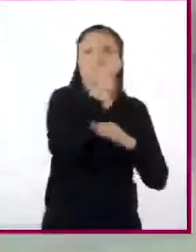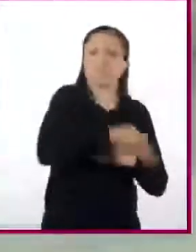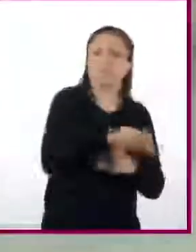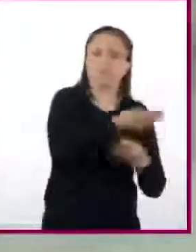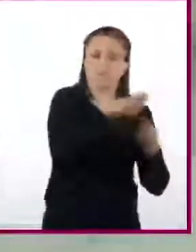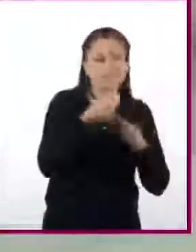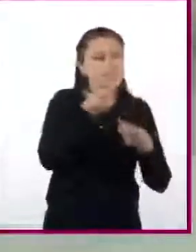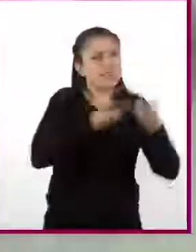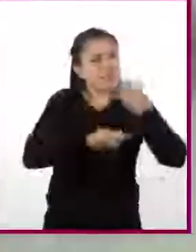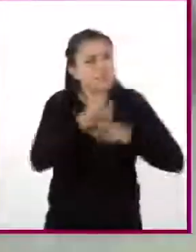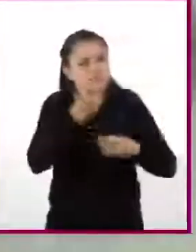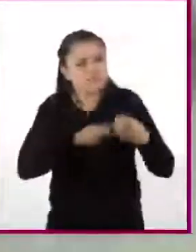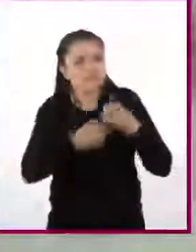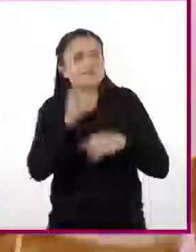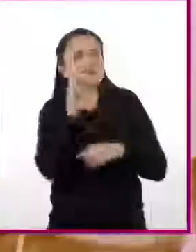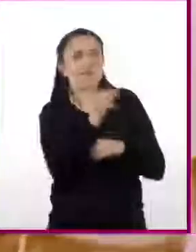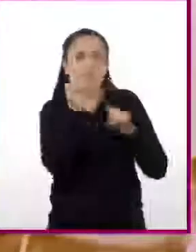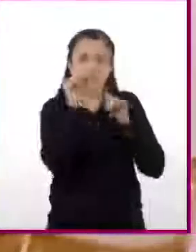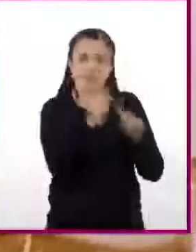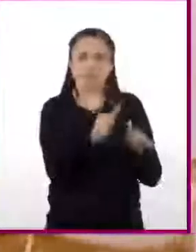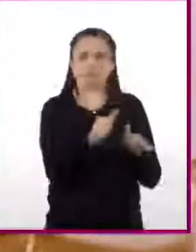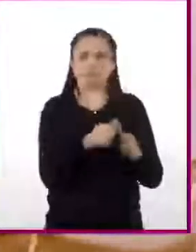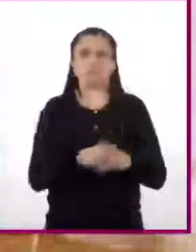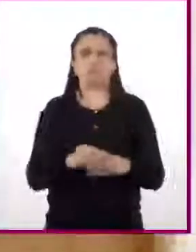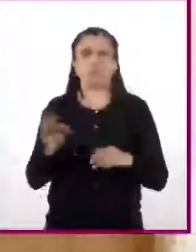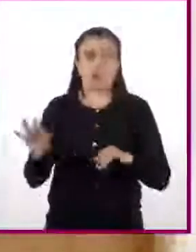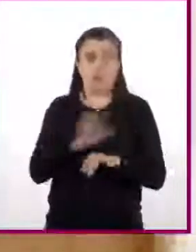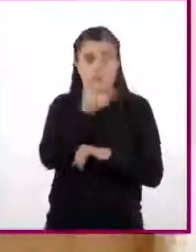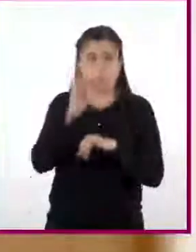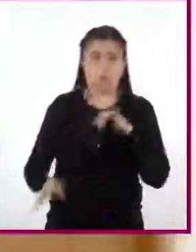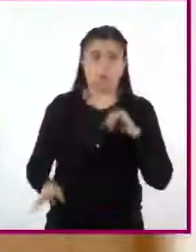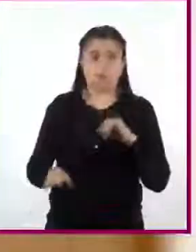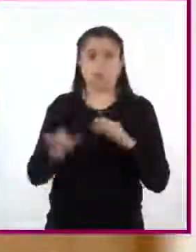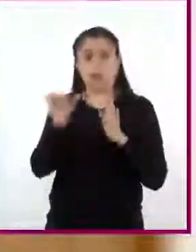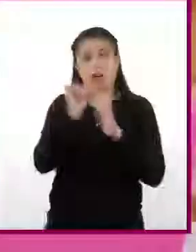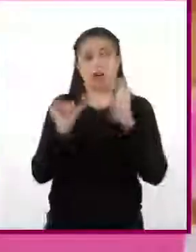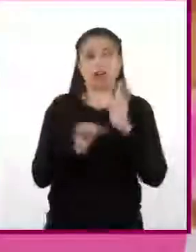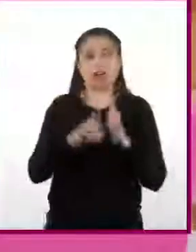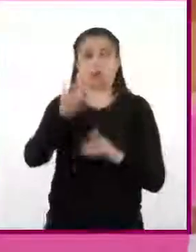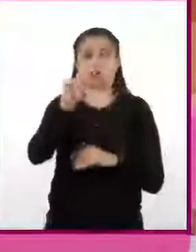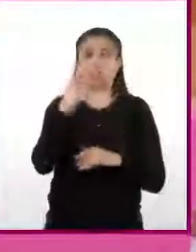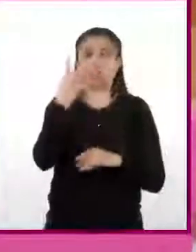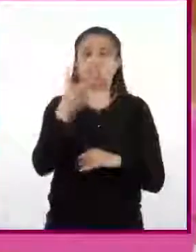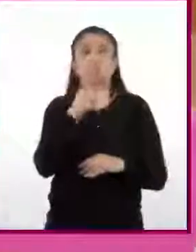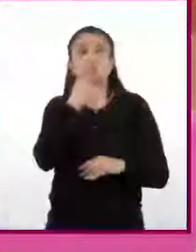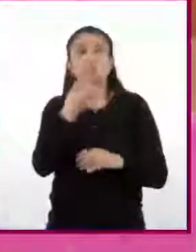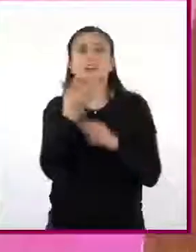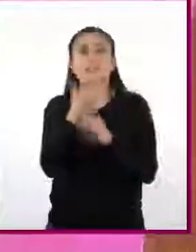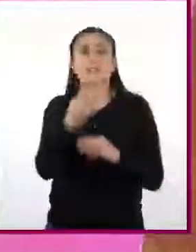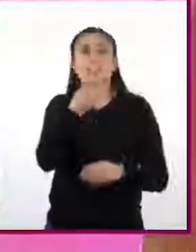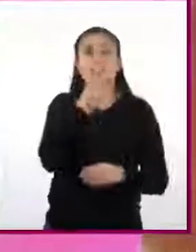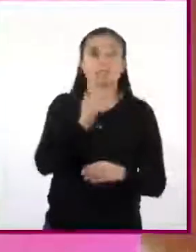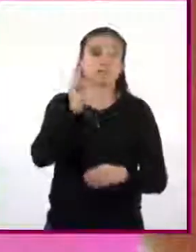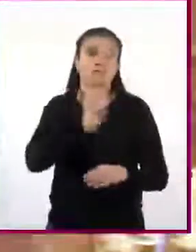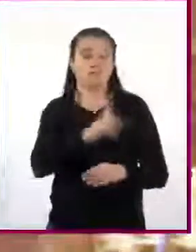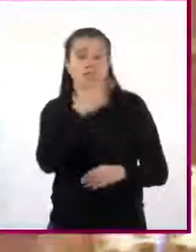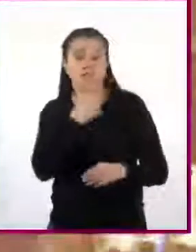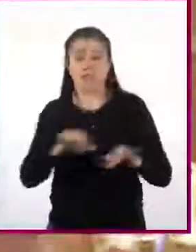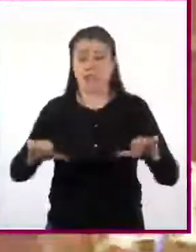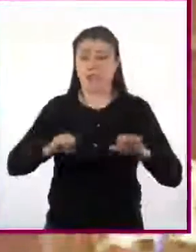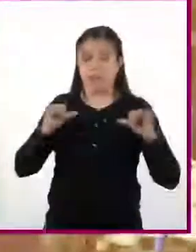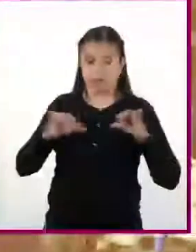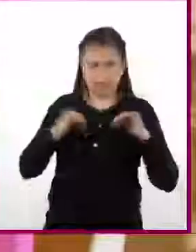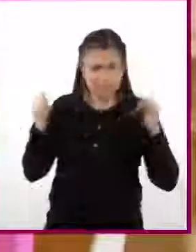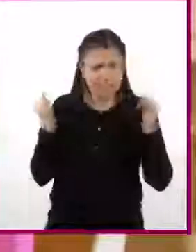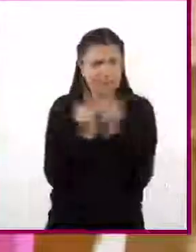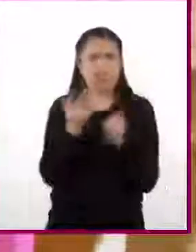diriman controversias que les afectan. Finalmente, el artículo 74 menciona que niñas, niños y adolescentes